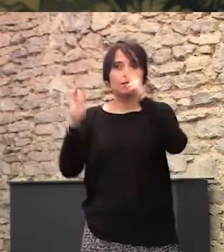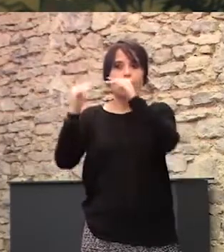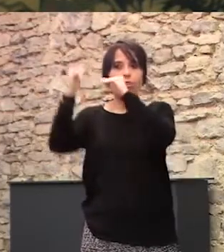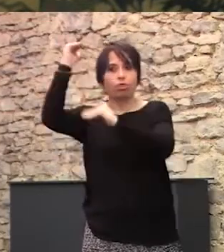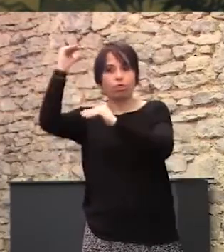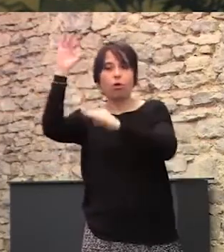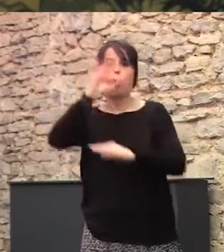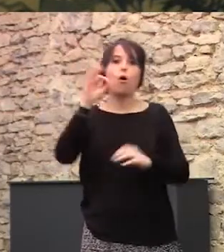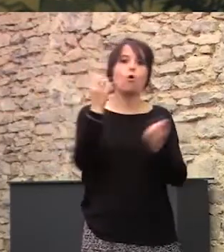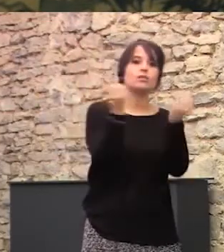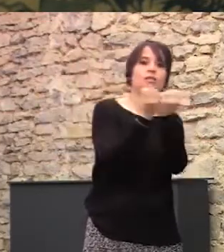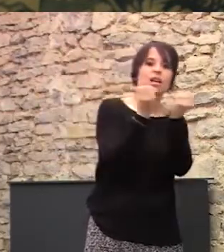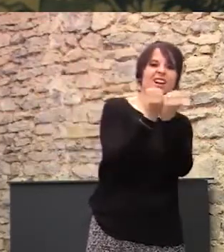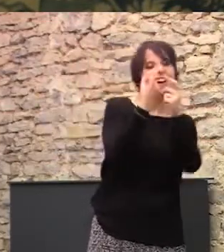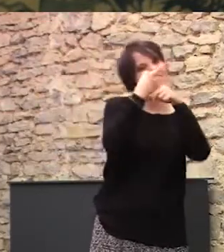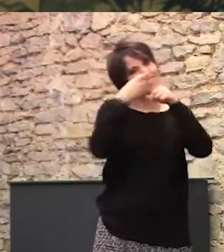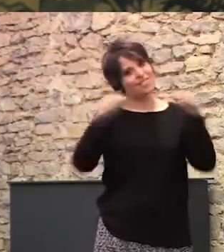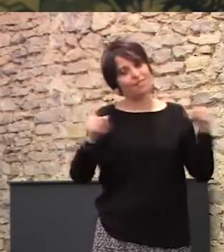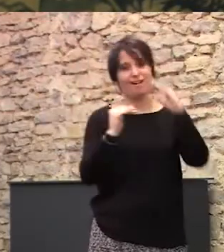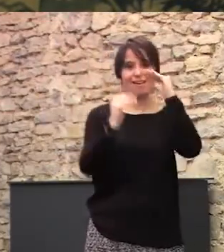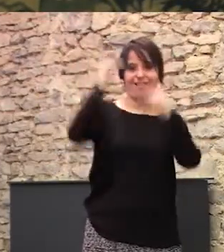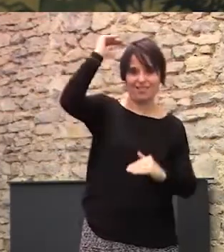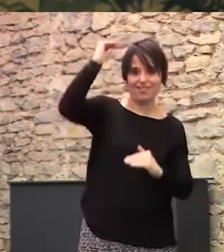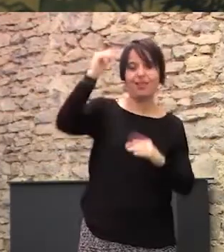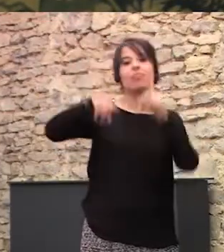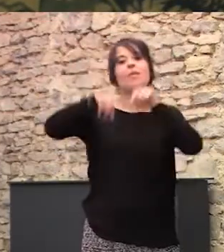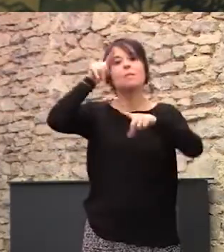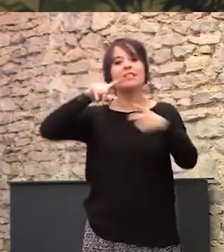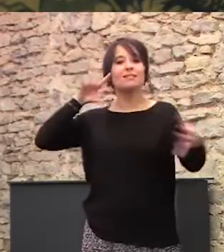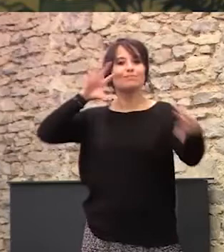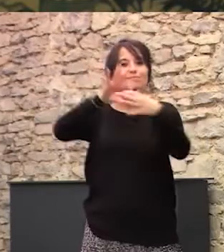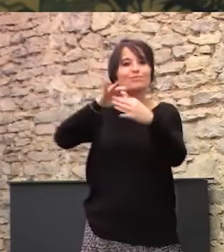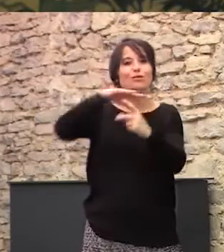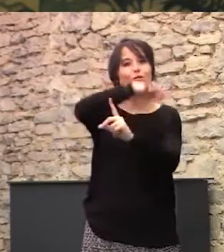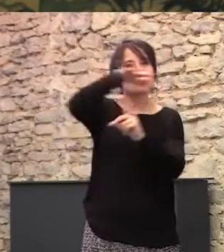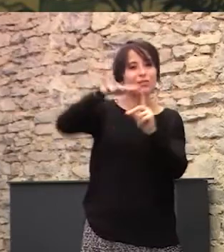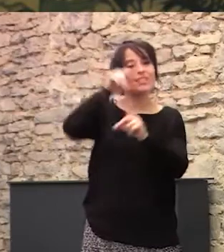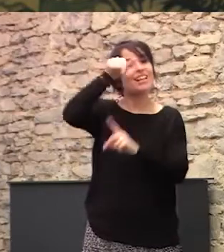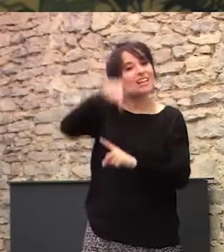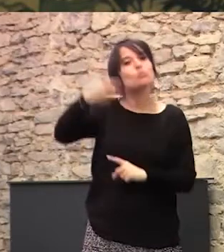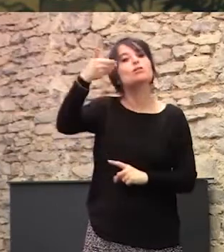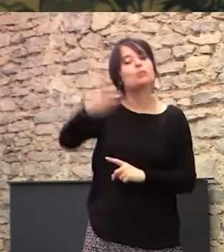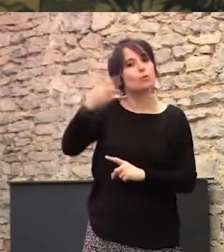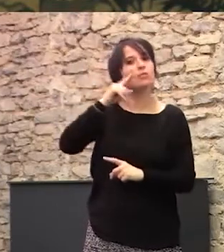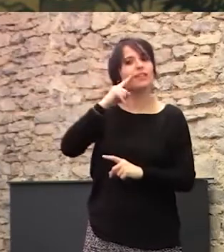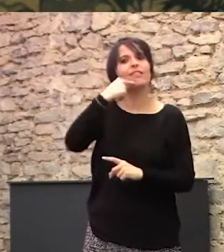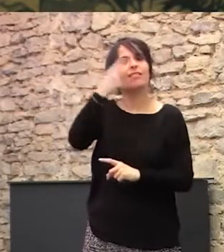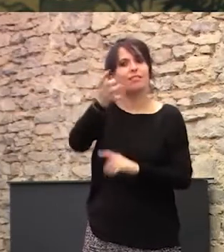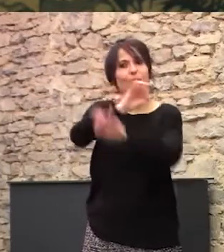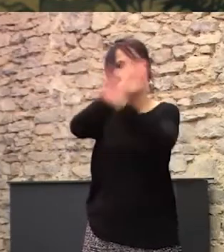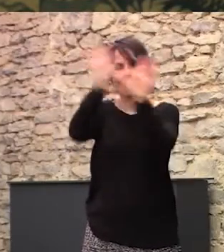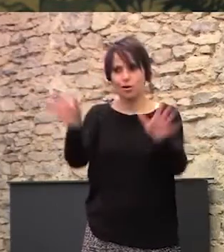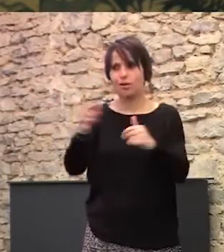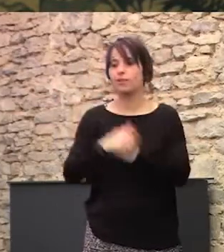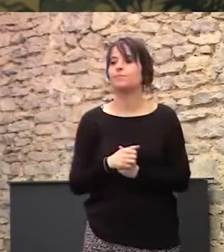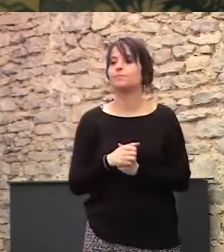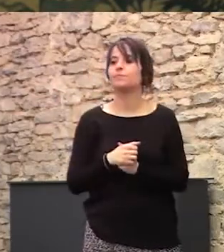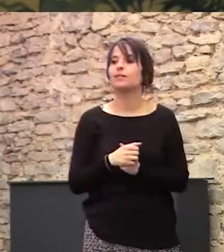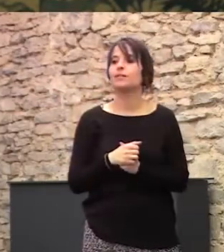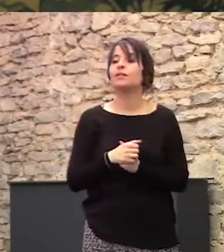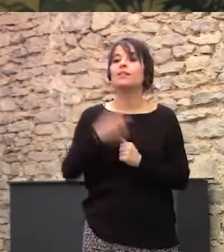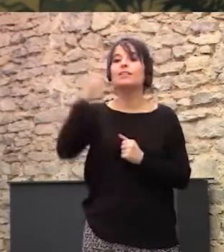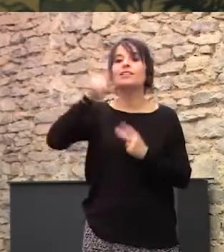en Senegal. Siempre hay especificidades debido al contexto. Y eso es importante situarlo. y la violencia como